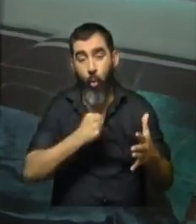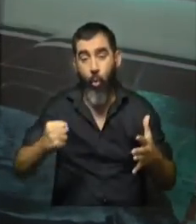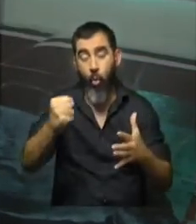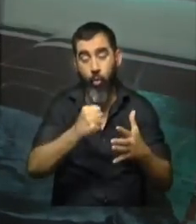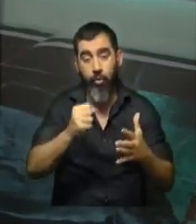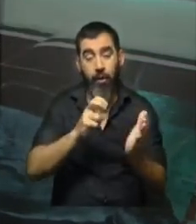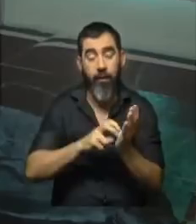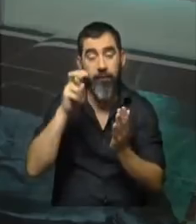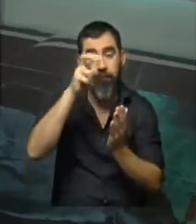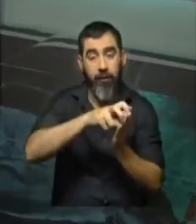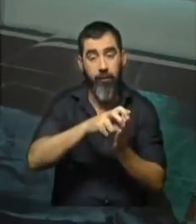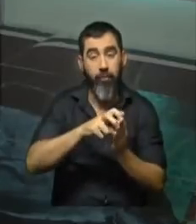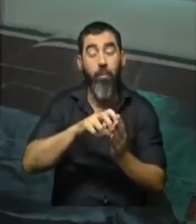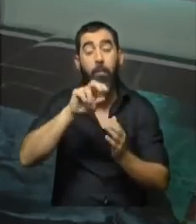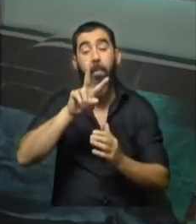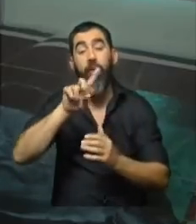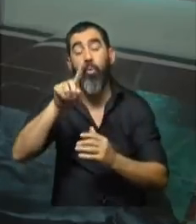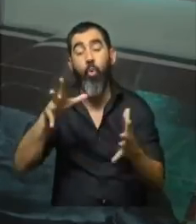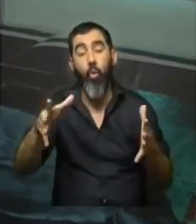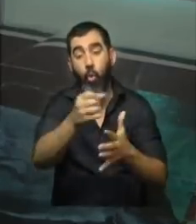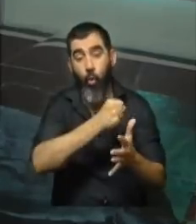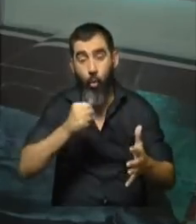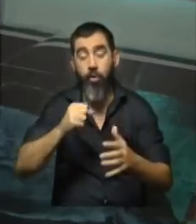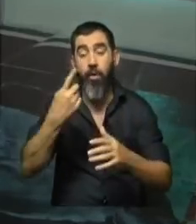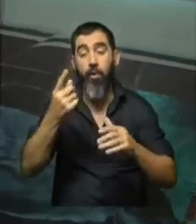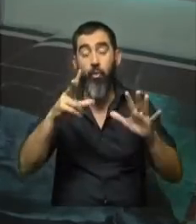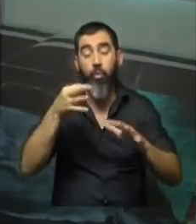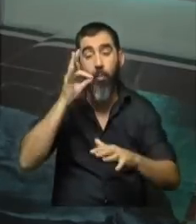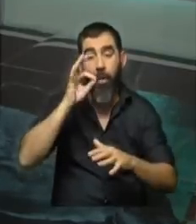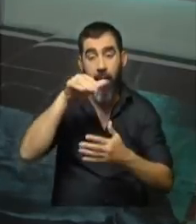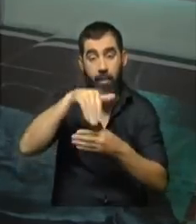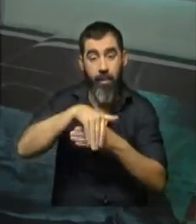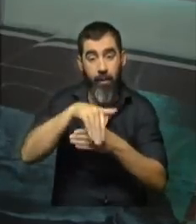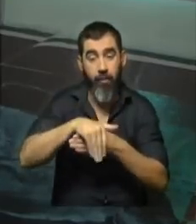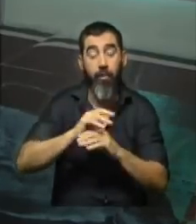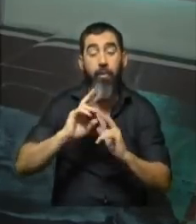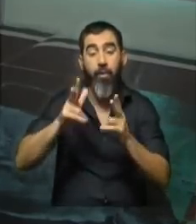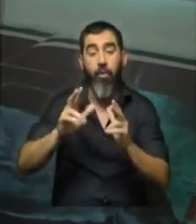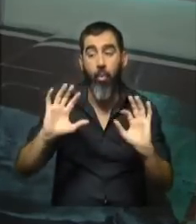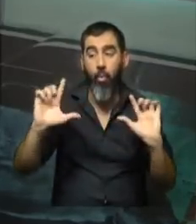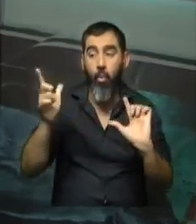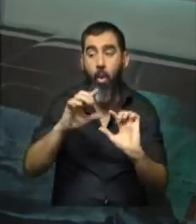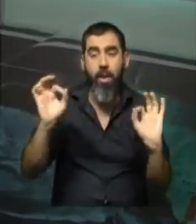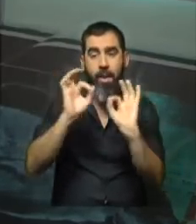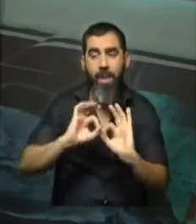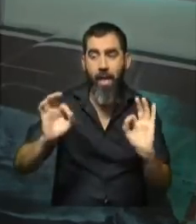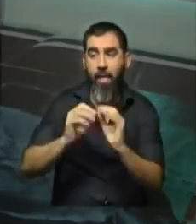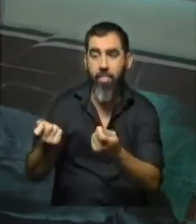aquel departamento. Son 21 ollas y 18 merenderos. Hasta el momento, dijo el jerarca, no se ha recibido absolutamente